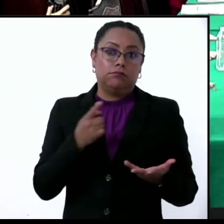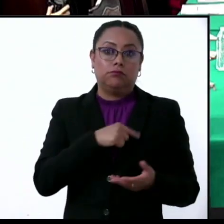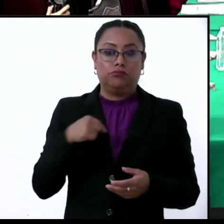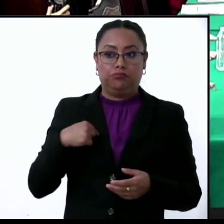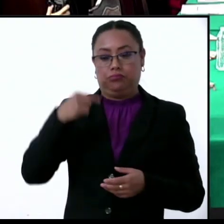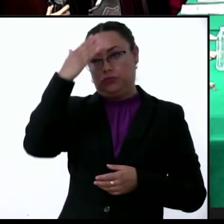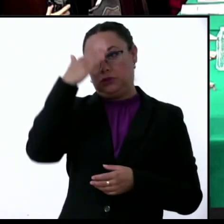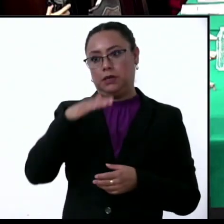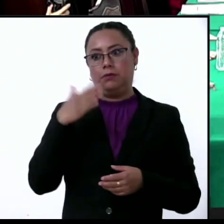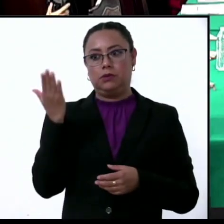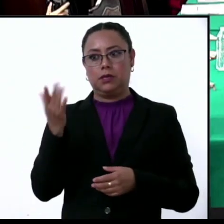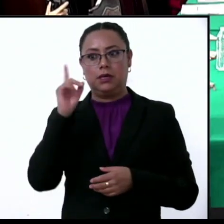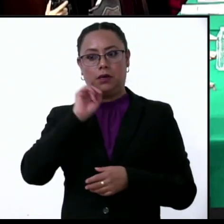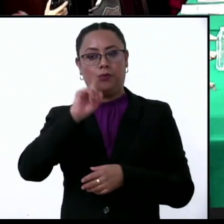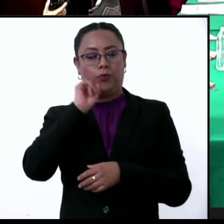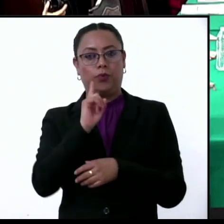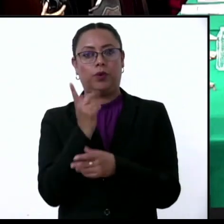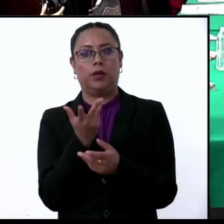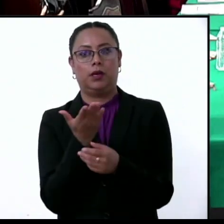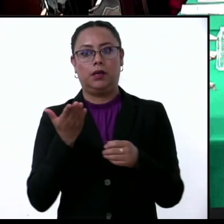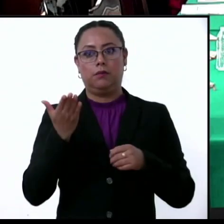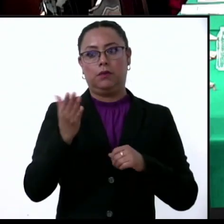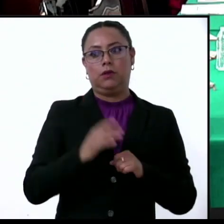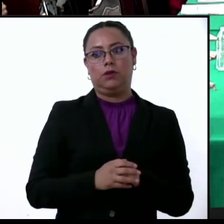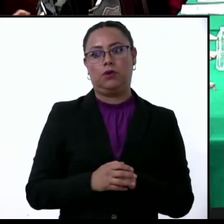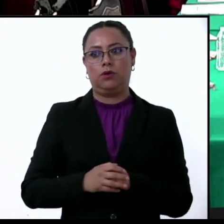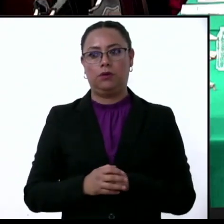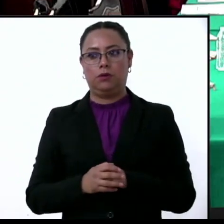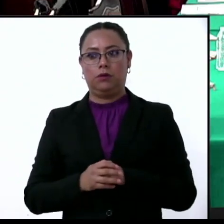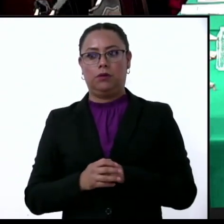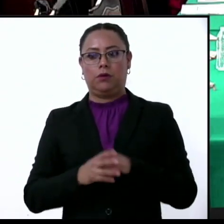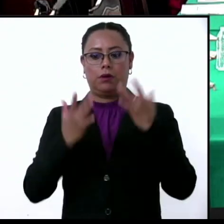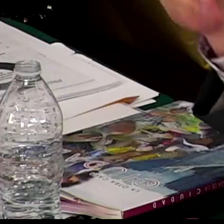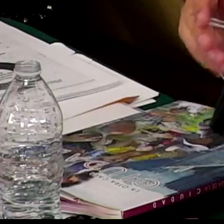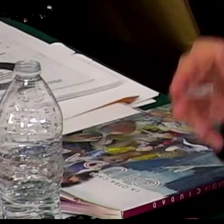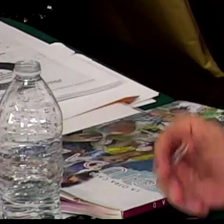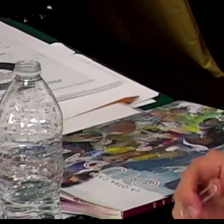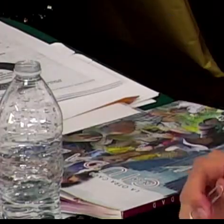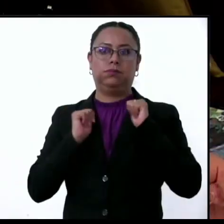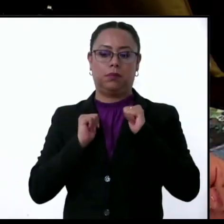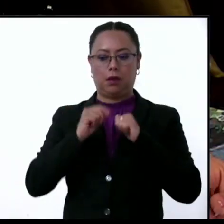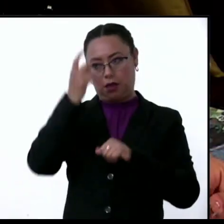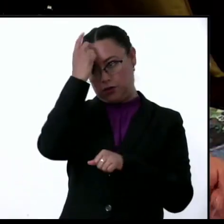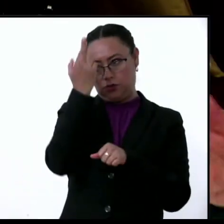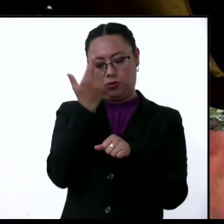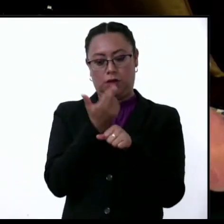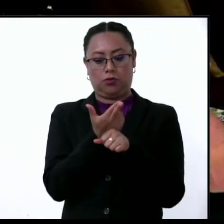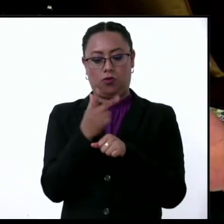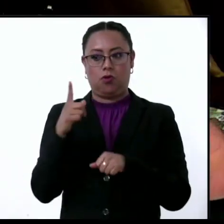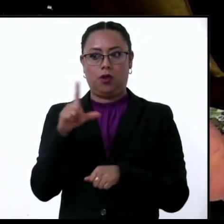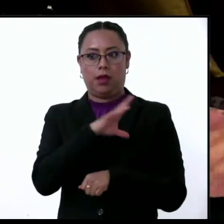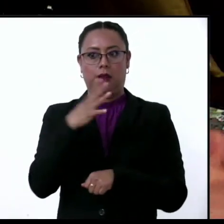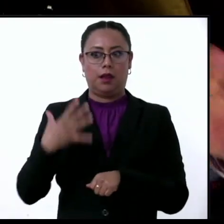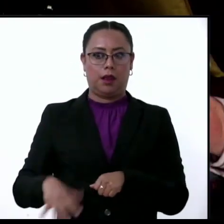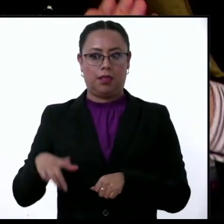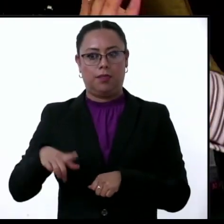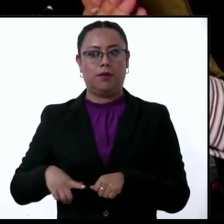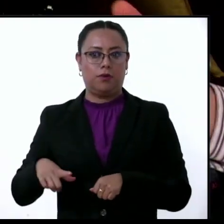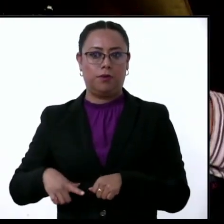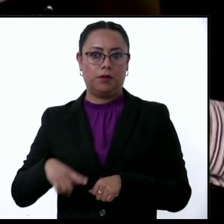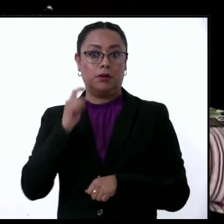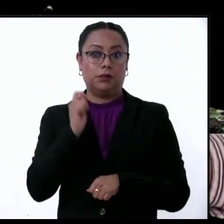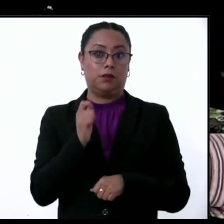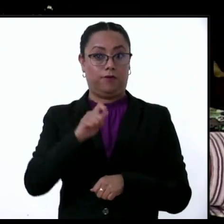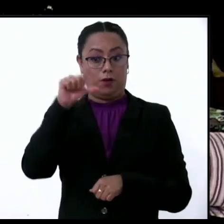ha solicitado su separación temporal del cargo y dejó a su director general de gobierno, es decir, no va a estar hoy en